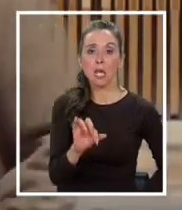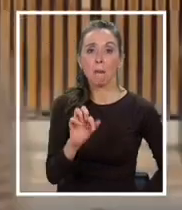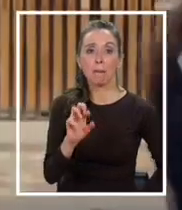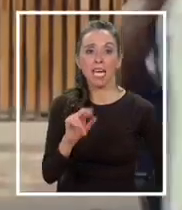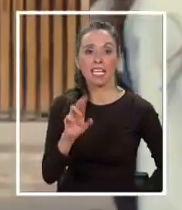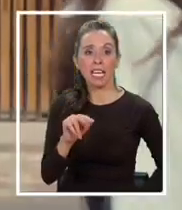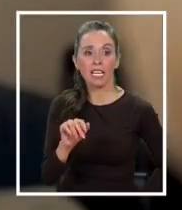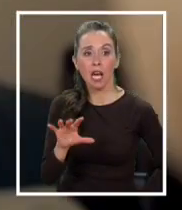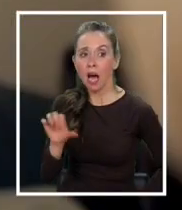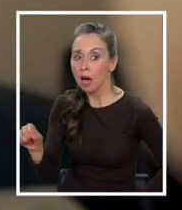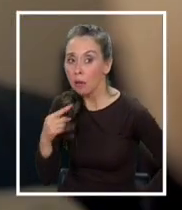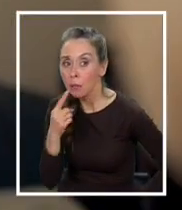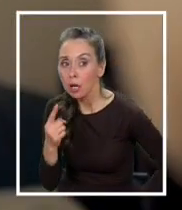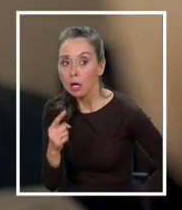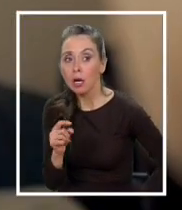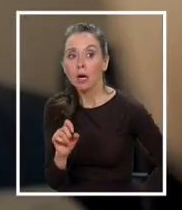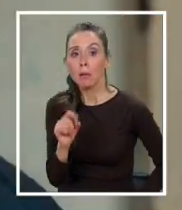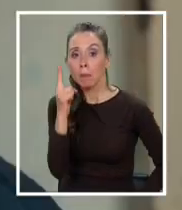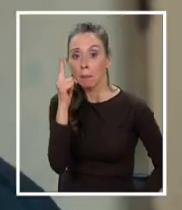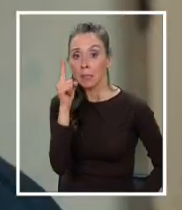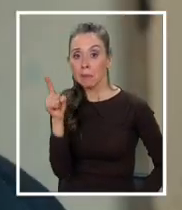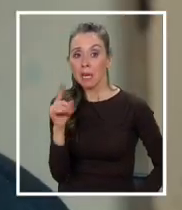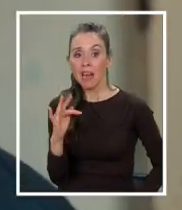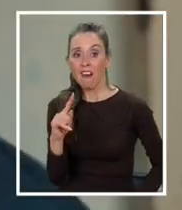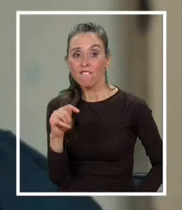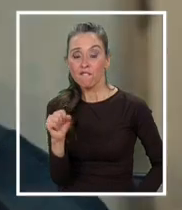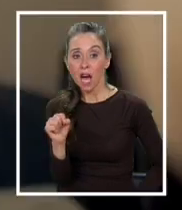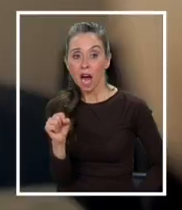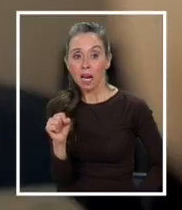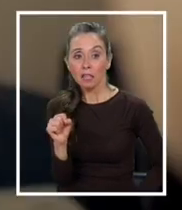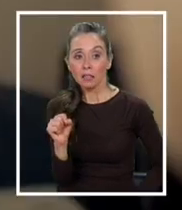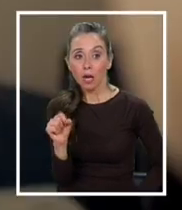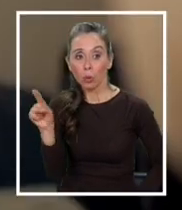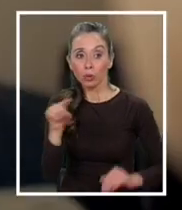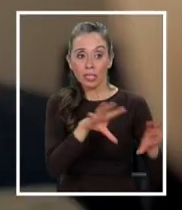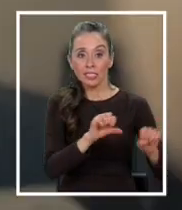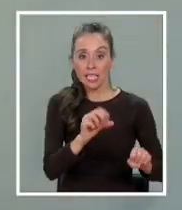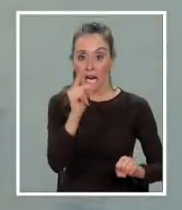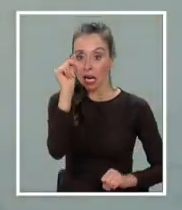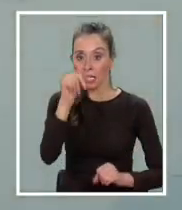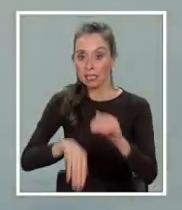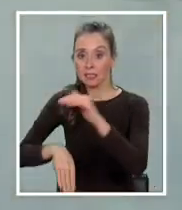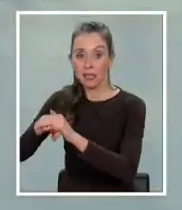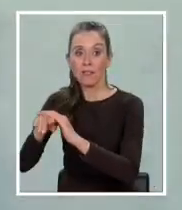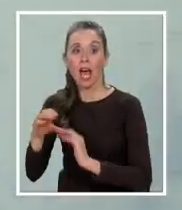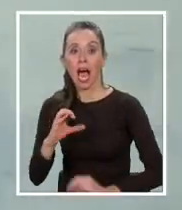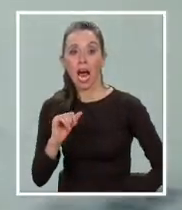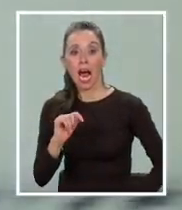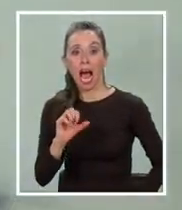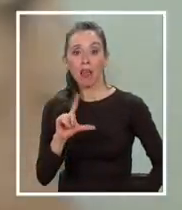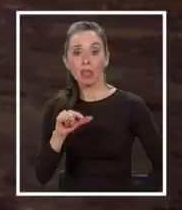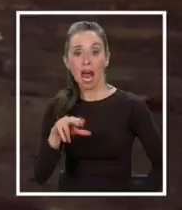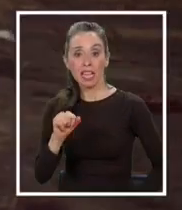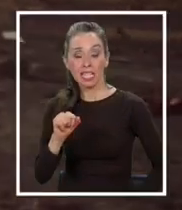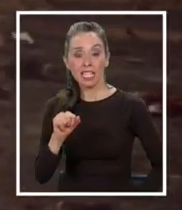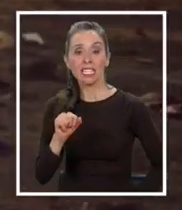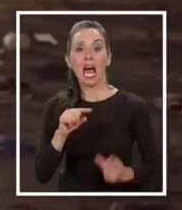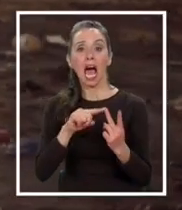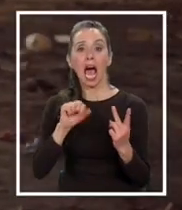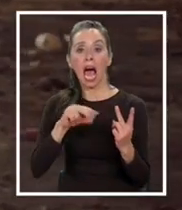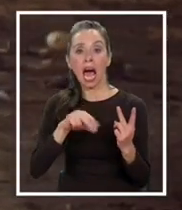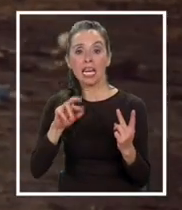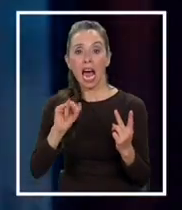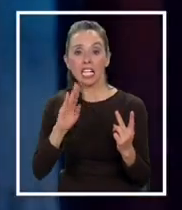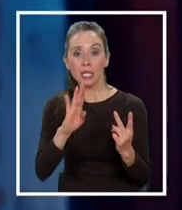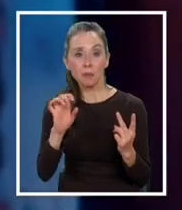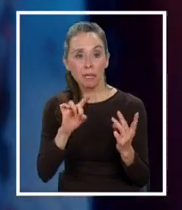¿Tú sabes dónde están, eh? A la primera falta, usted agarra sus cosas y se manda a cambiar. Catalina Saavedra, Ana Rips, Daniel